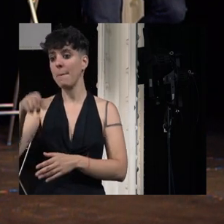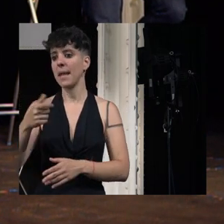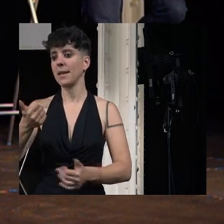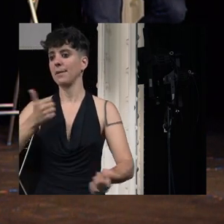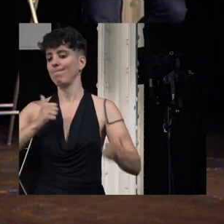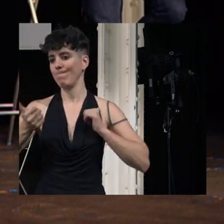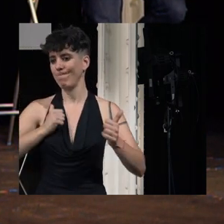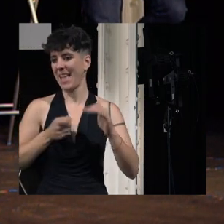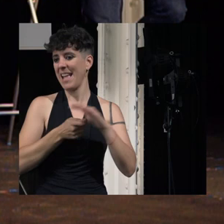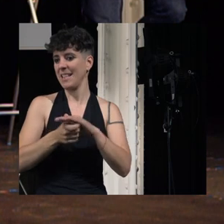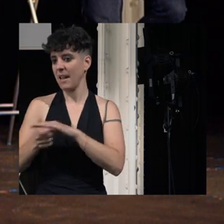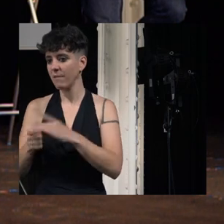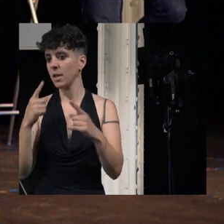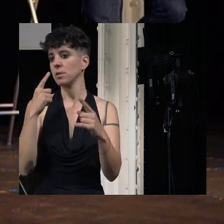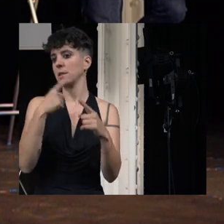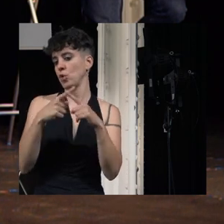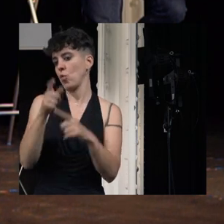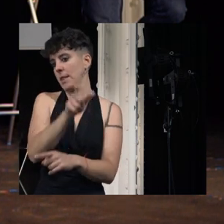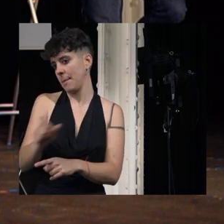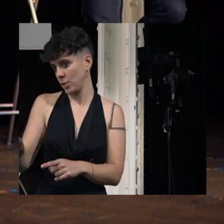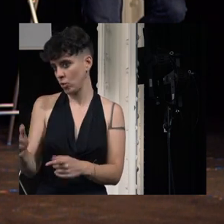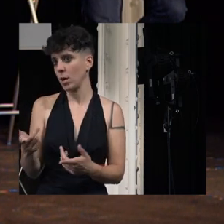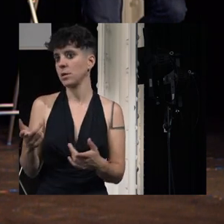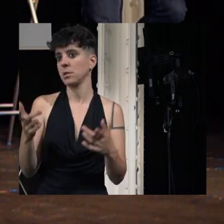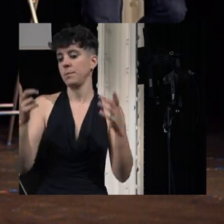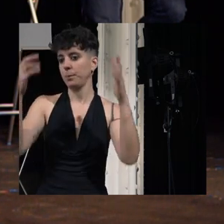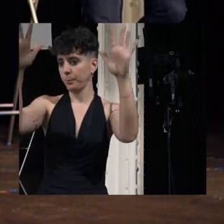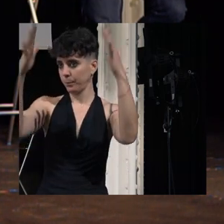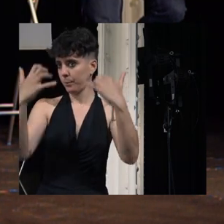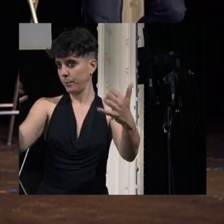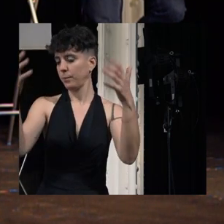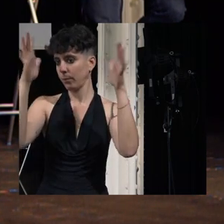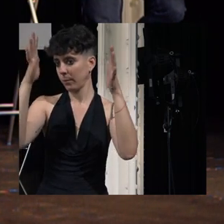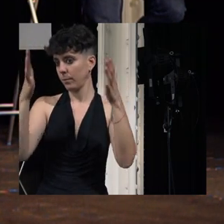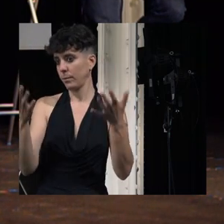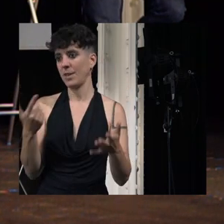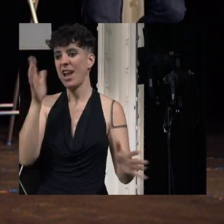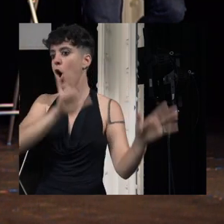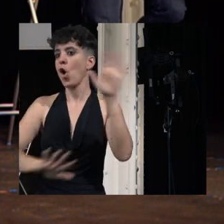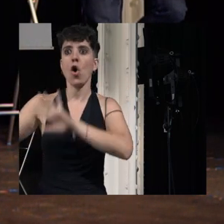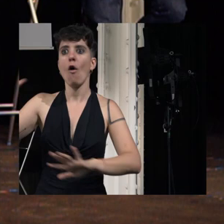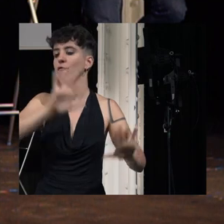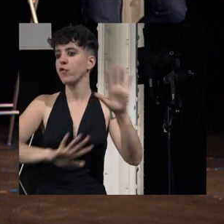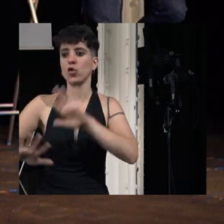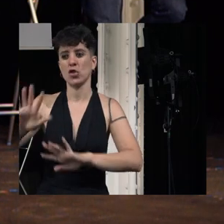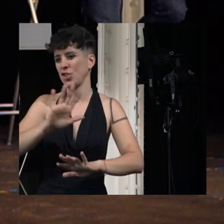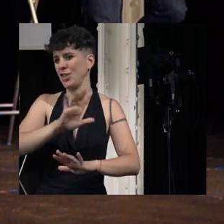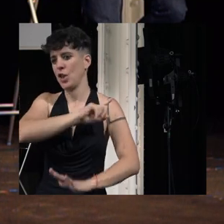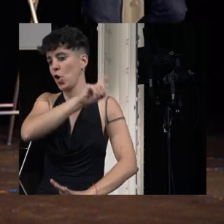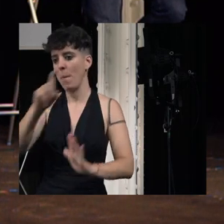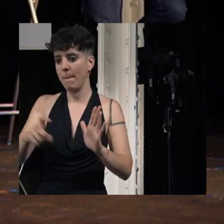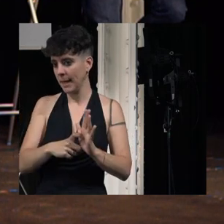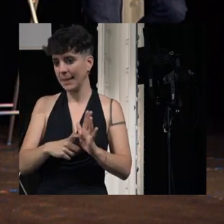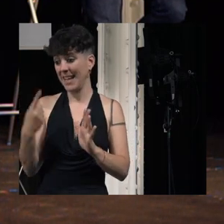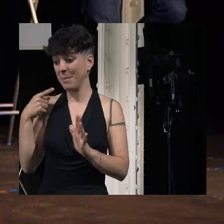explotación sexual de personas. Porque eso es la confusión total y en la confusión no hay esclarecimiento